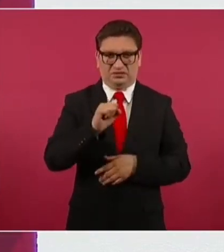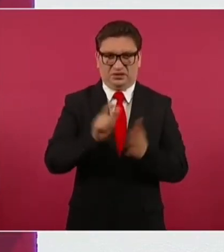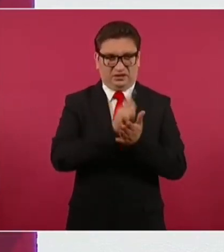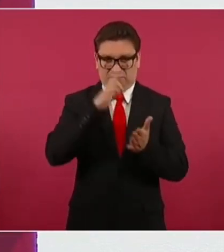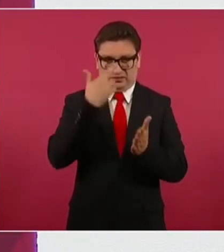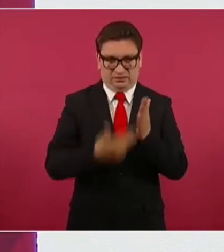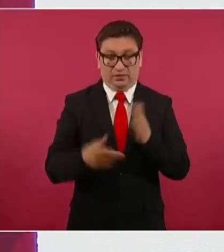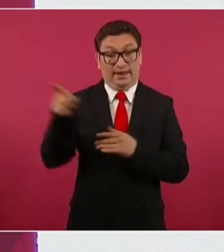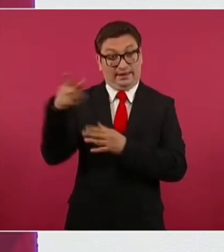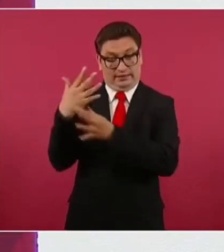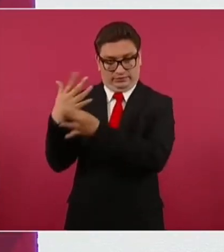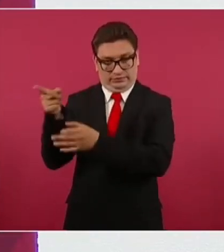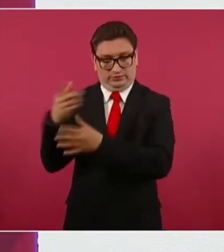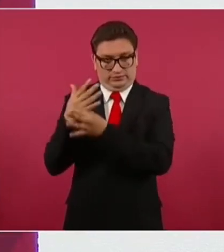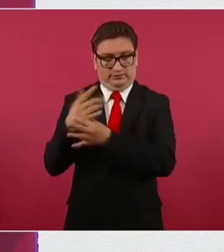fíjense lo que decía,